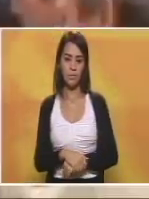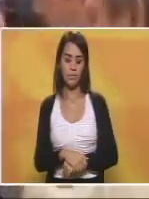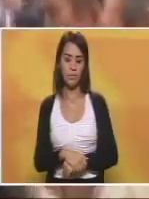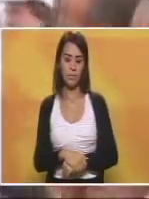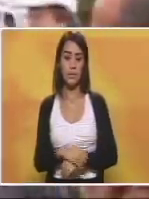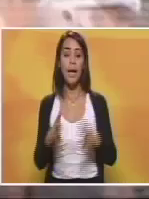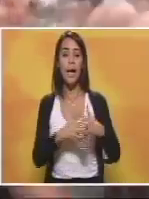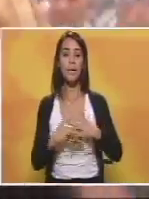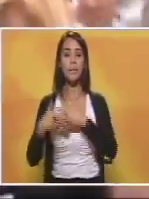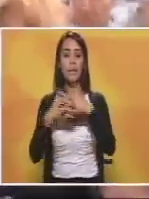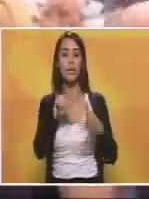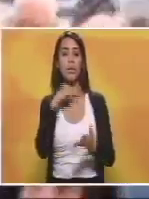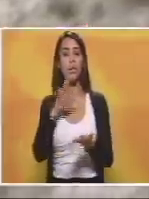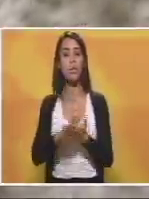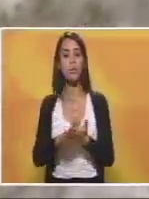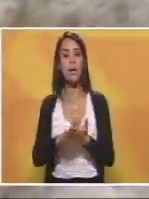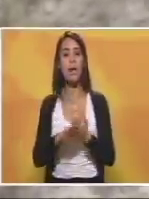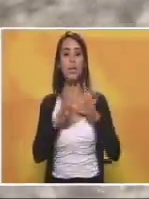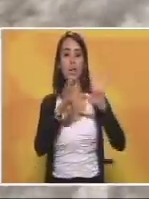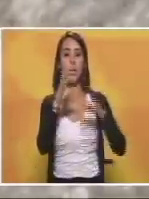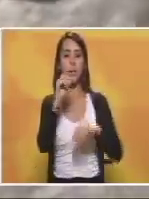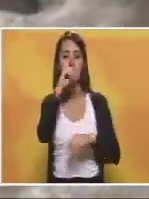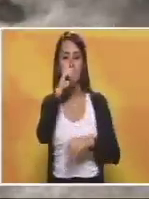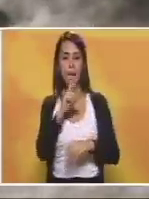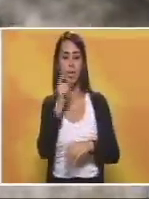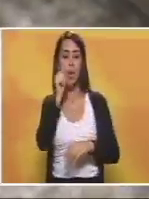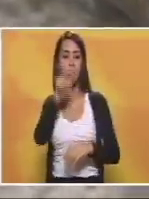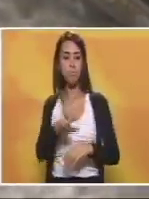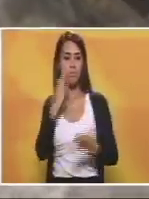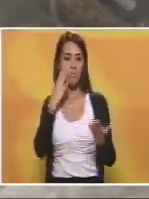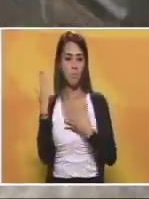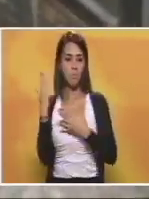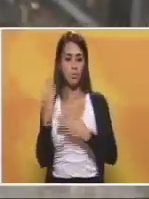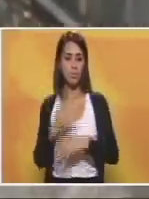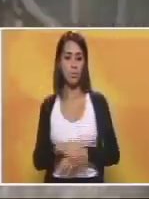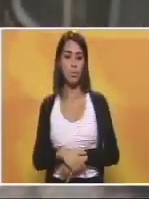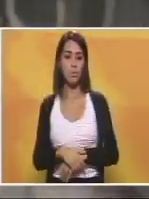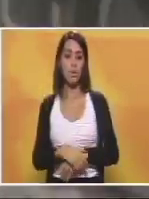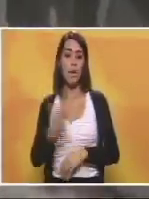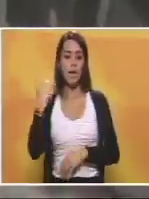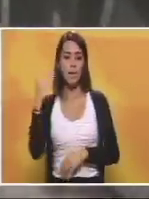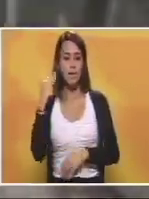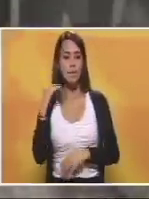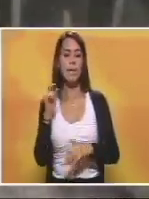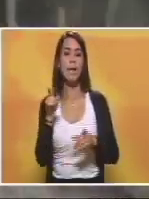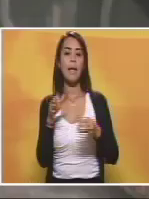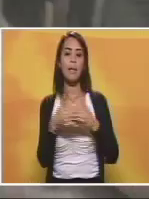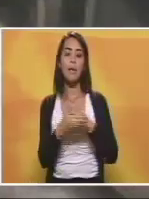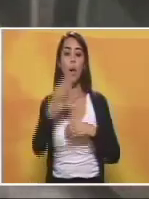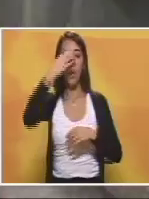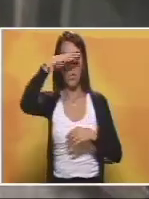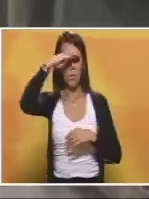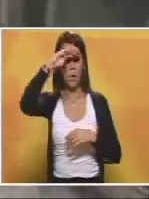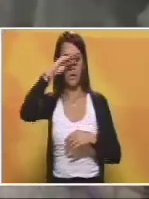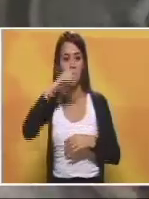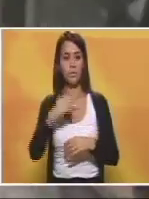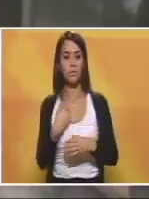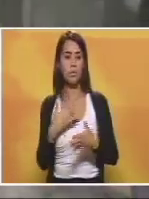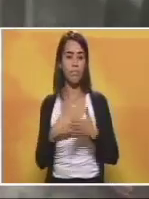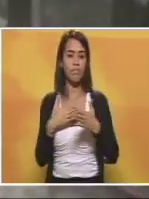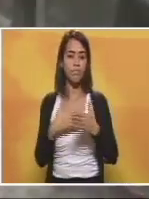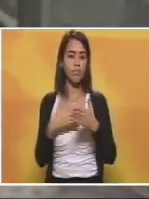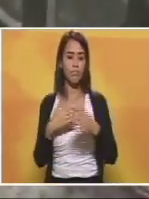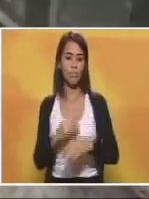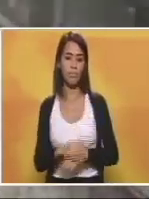en eeuu murió a la edad de 90 años luís posada carriles es exiliado cubano y ex agente de la cia que intentó en